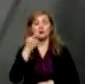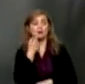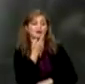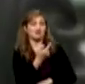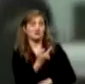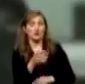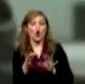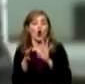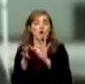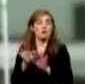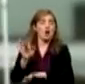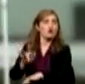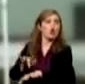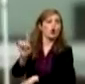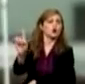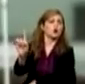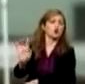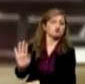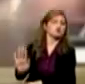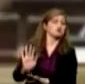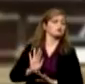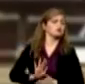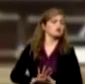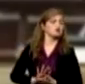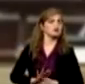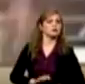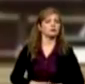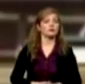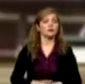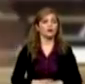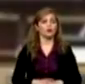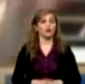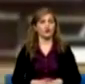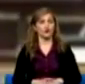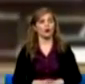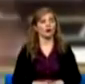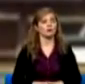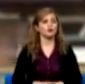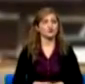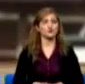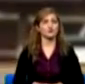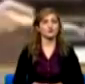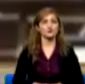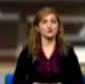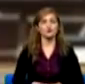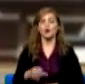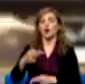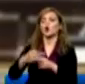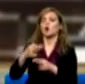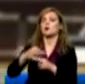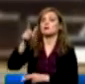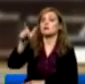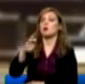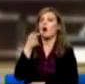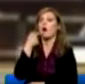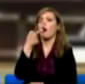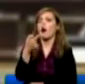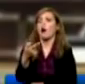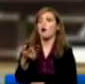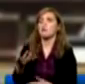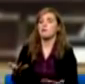al compañero, no hay que toparlo. Que usted nos dé el nombre de aquella persona